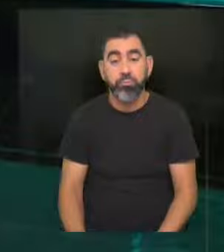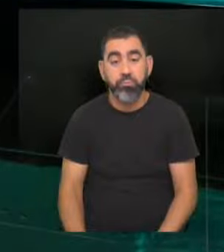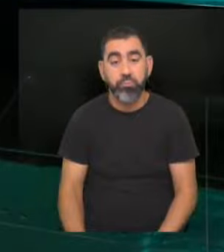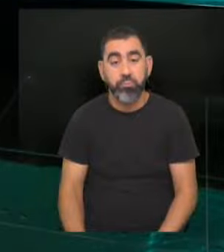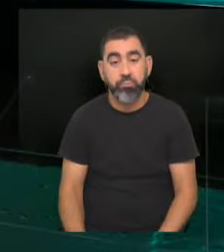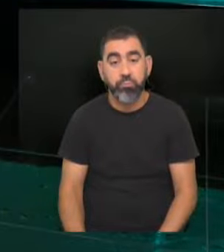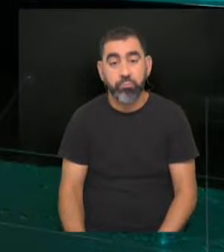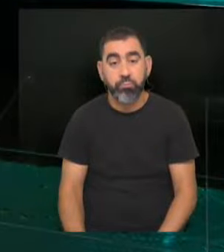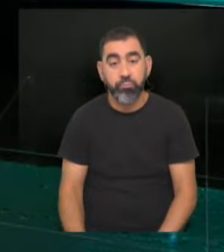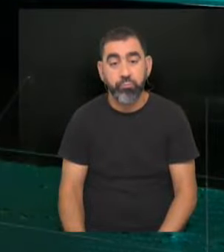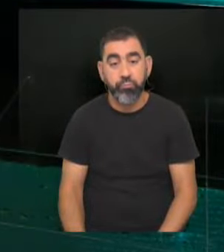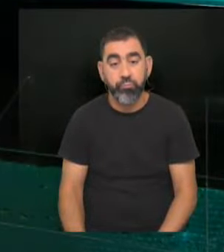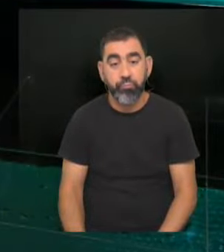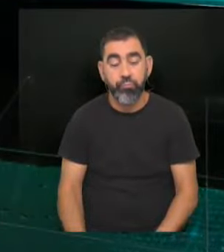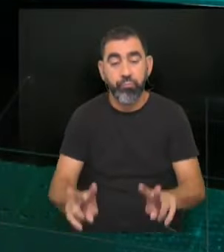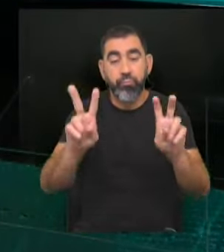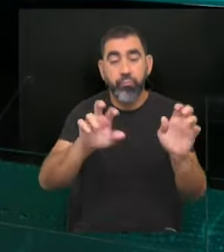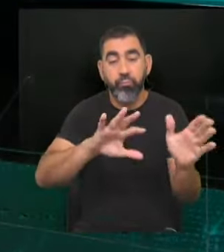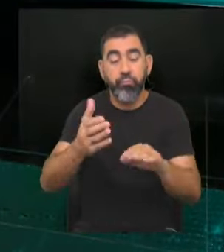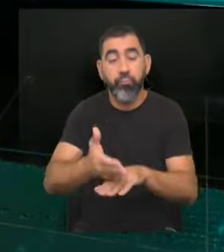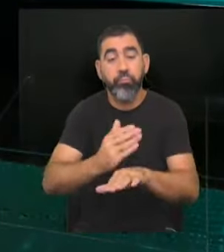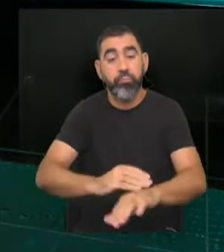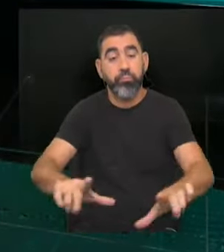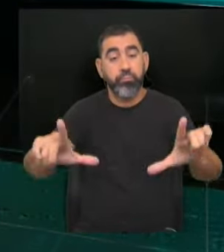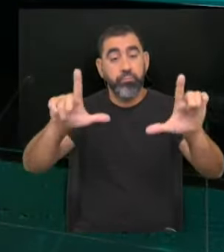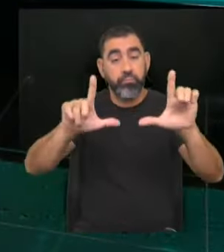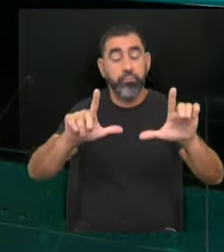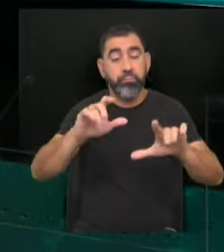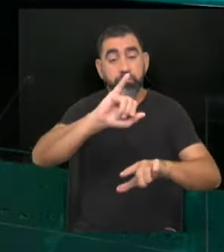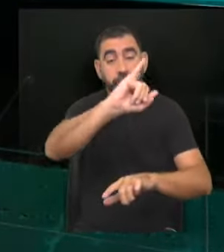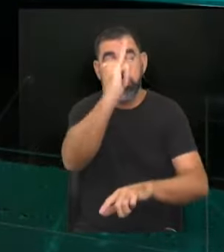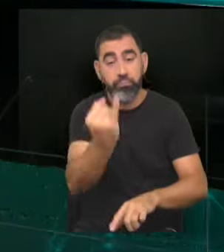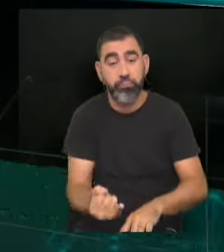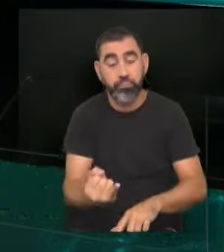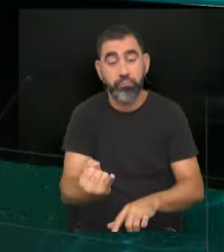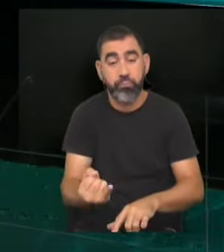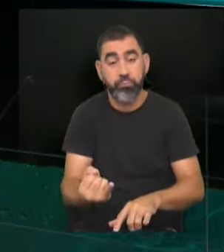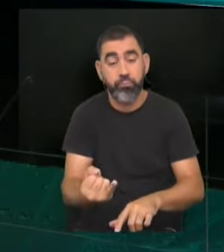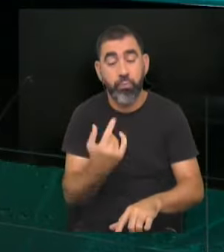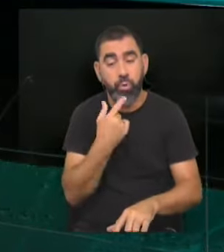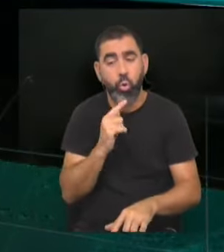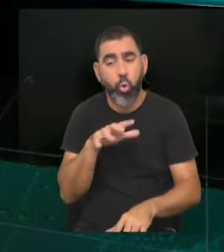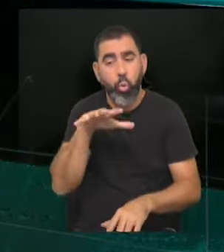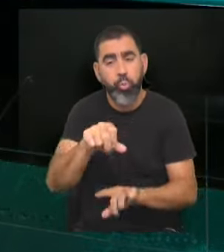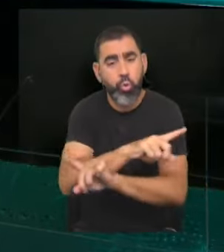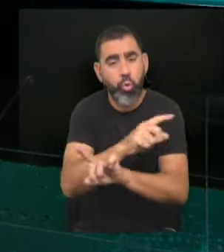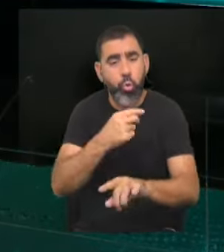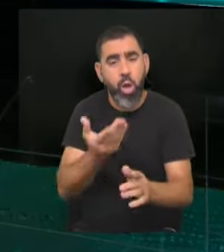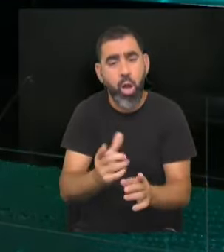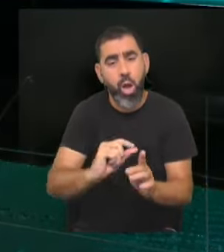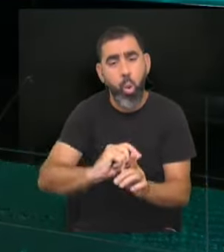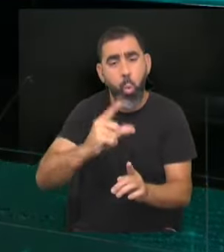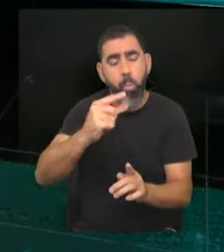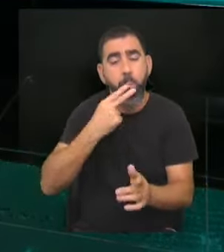públicos vamos a a otros temas el precandidato del partio nacionalo Delgado reiteró su compromiso con no Aumentar los